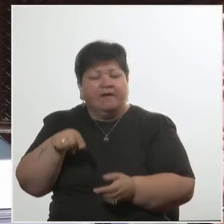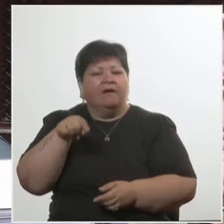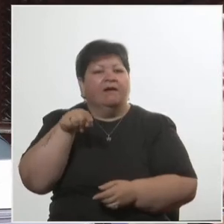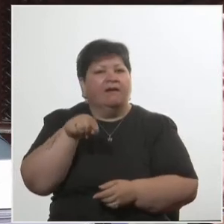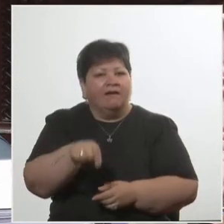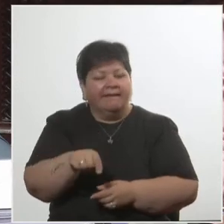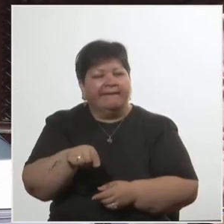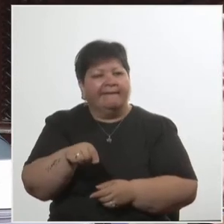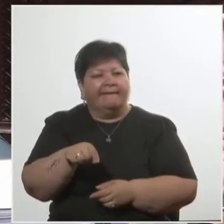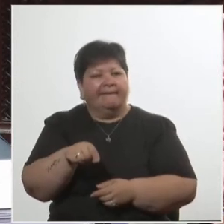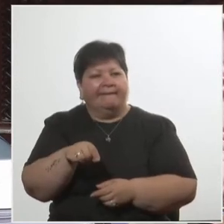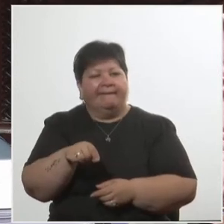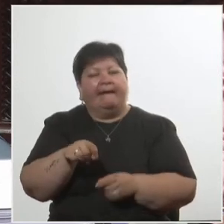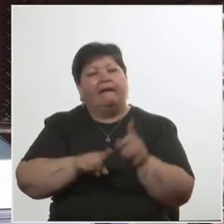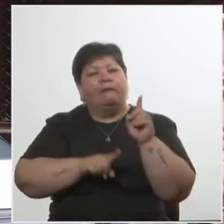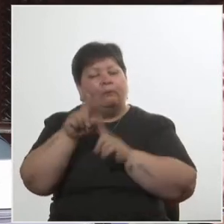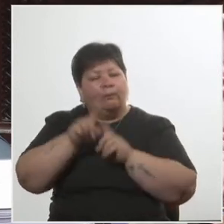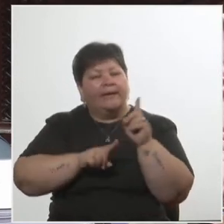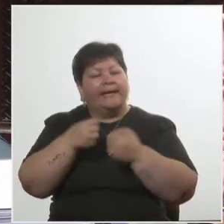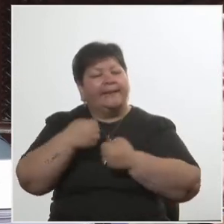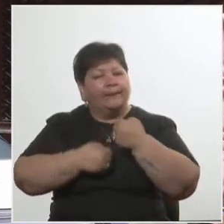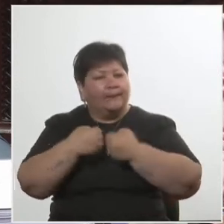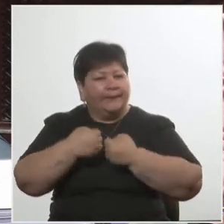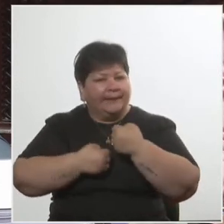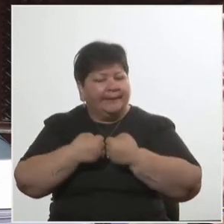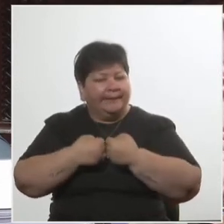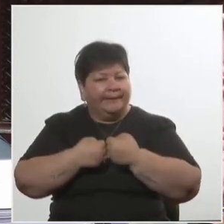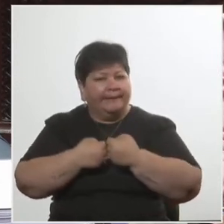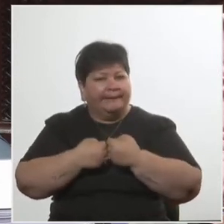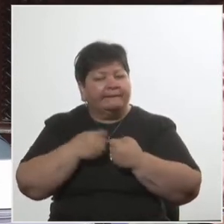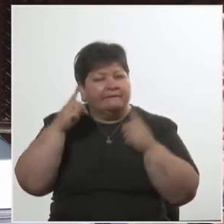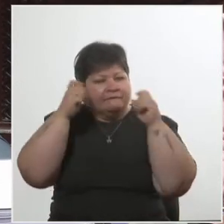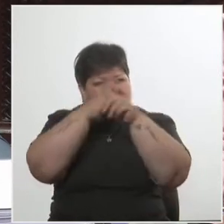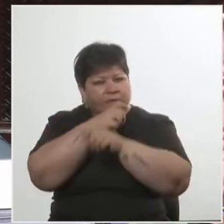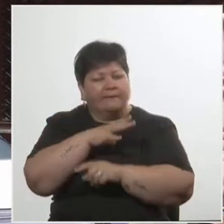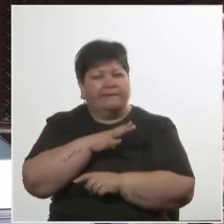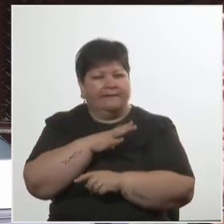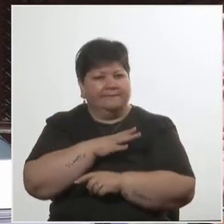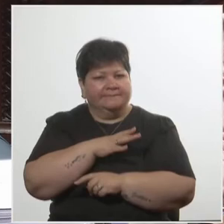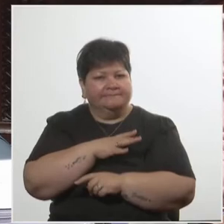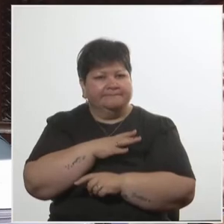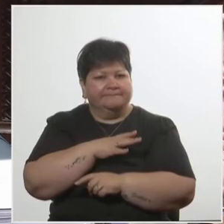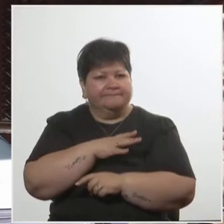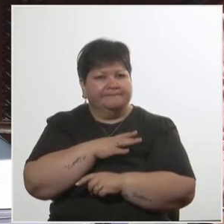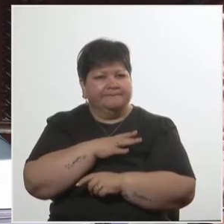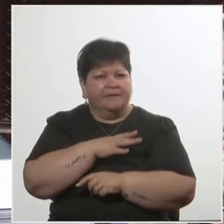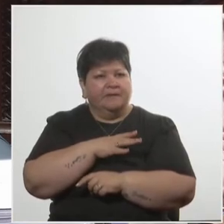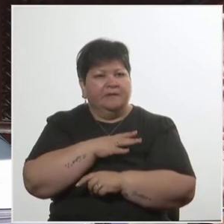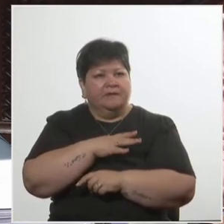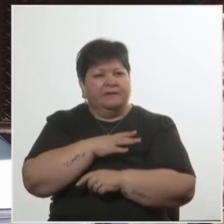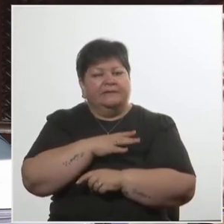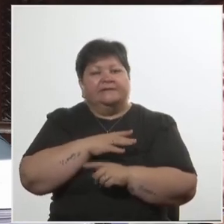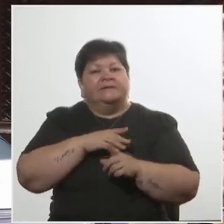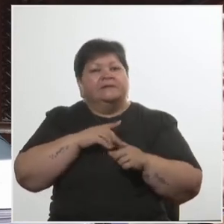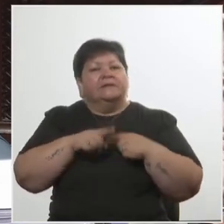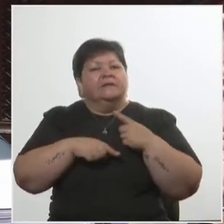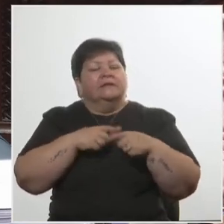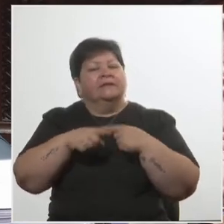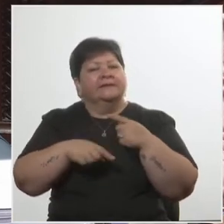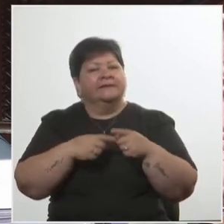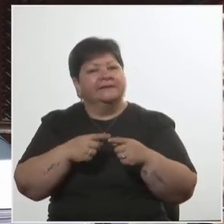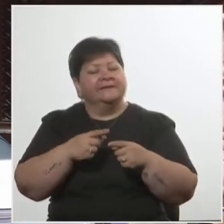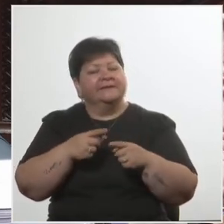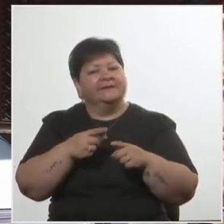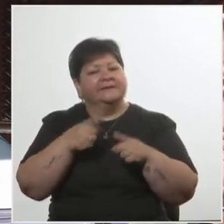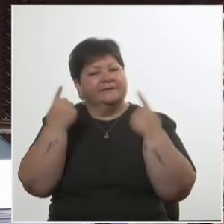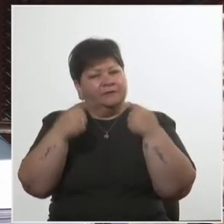remisiones de leche que tienen algunas de estas industrias que están en dificultades y por tanto yo creo que Seguir generando instrumentos